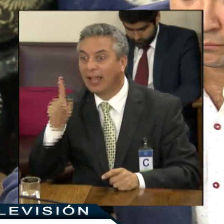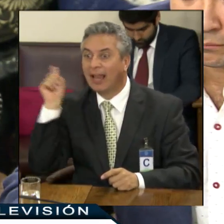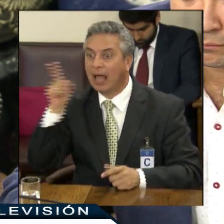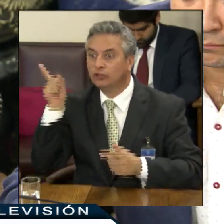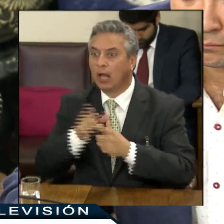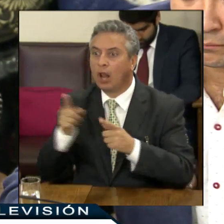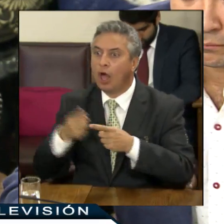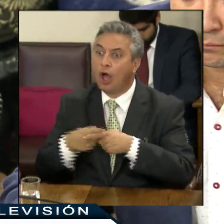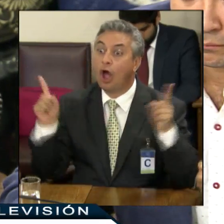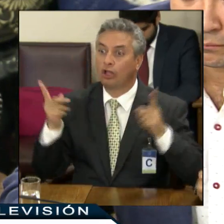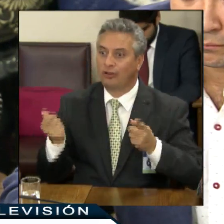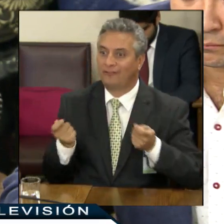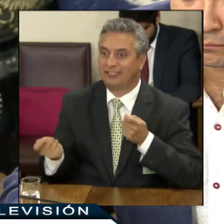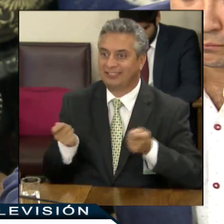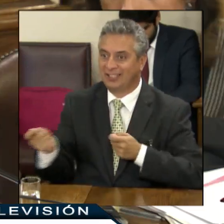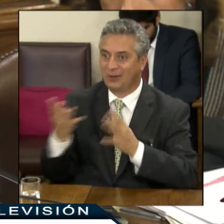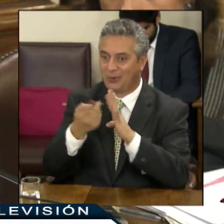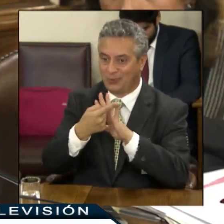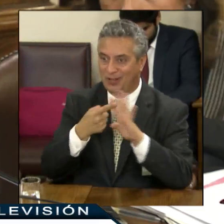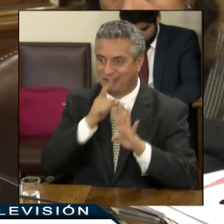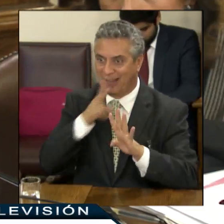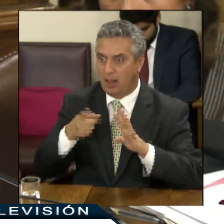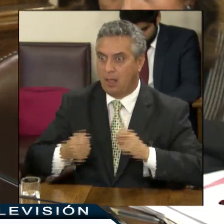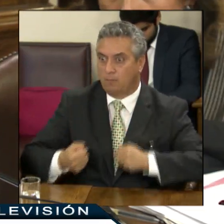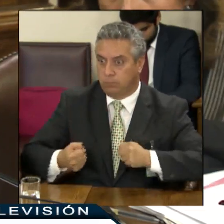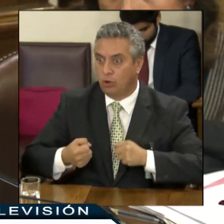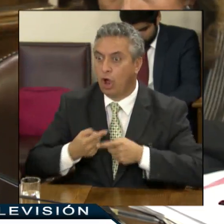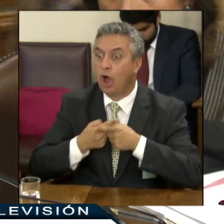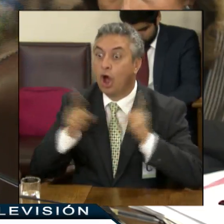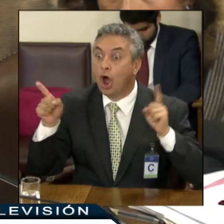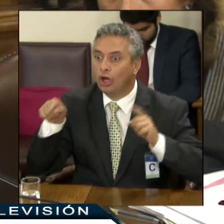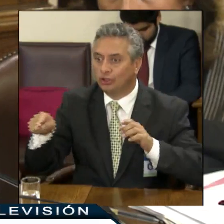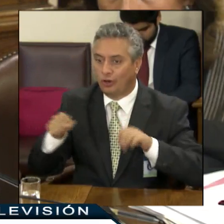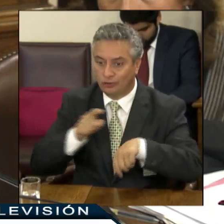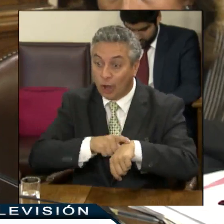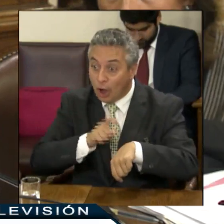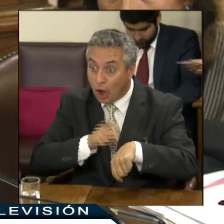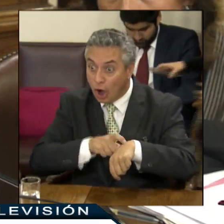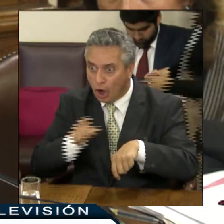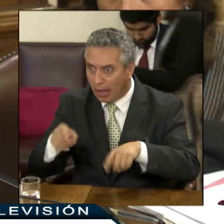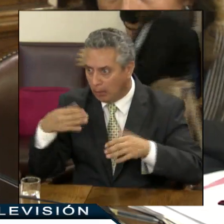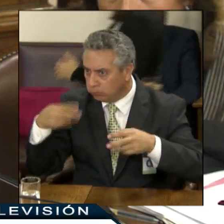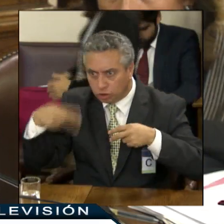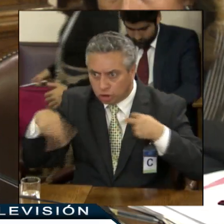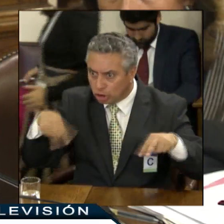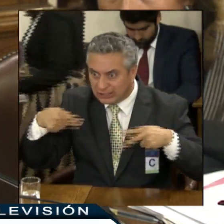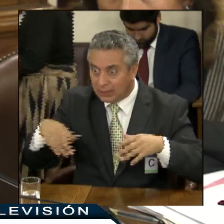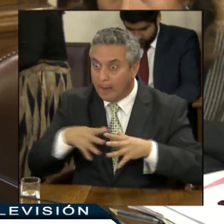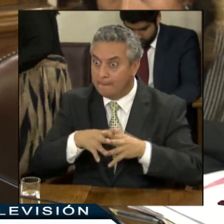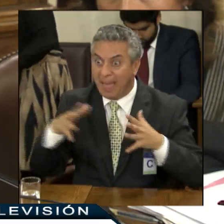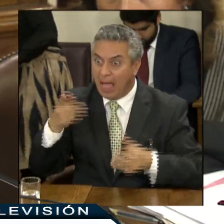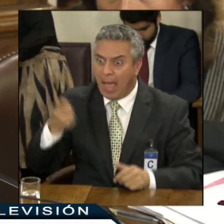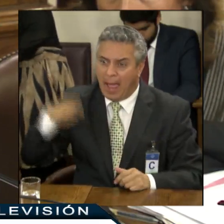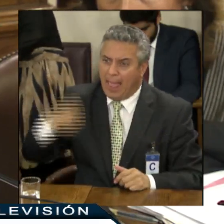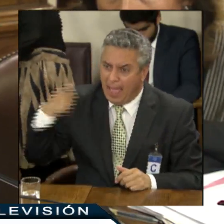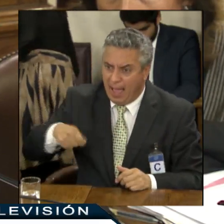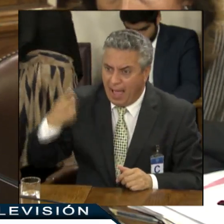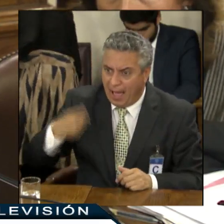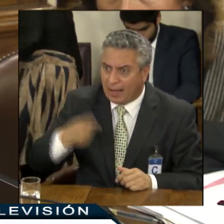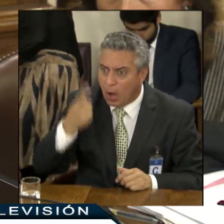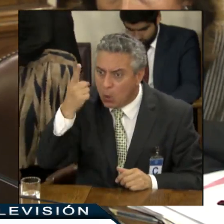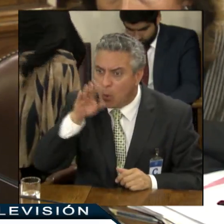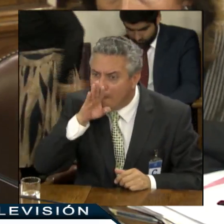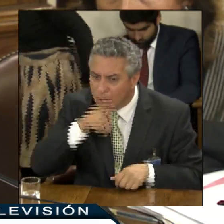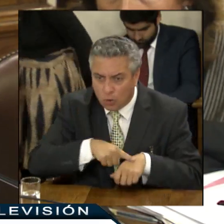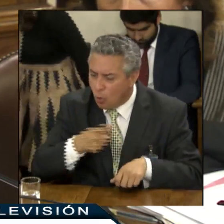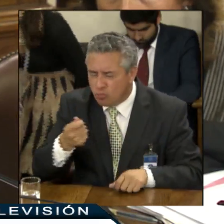otra de situación financiera que tienen otro tipo de avisaje las horas Premium las horas de la noticia son las horas más caras ent cada minuto